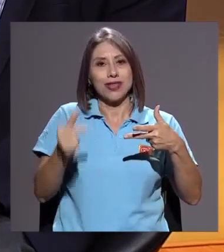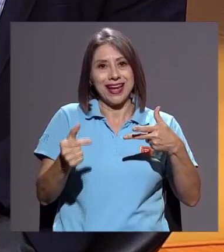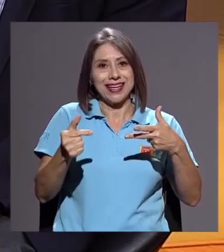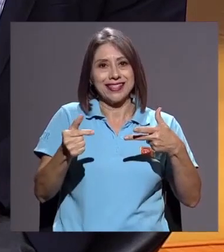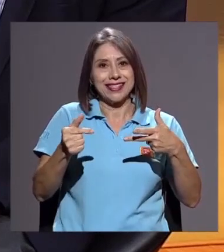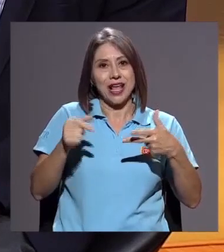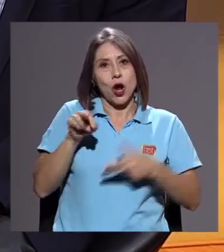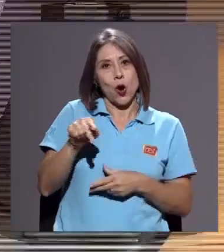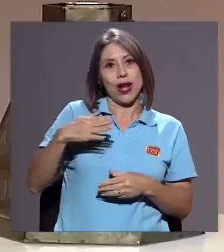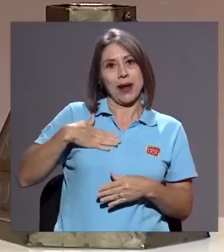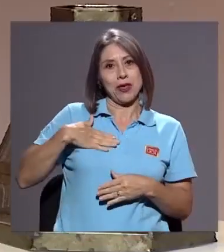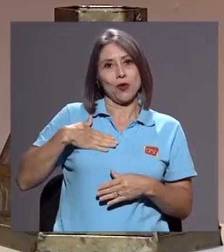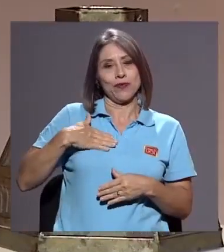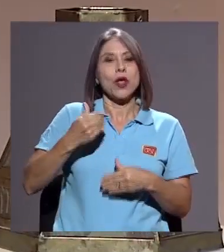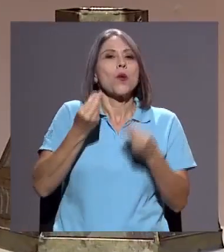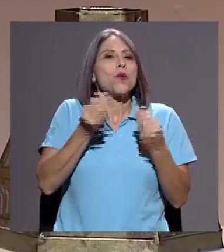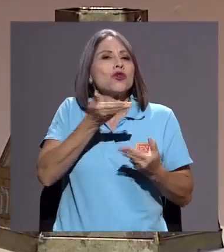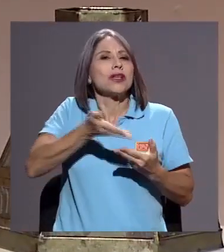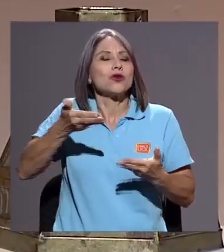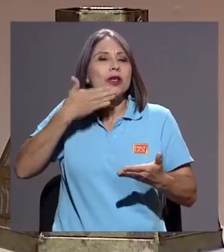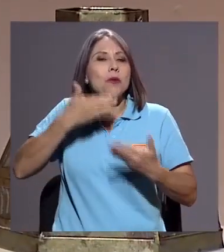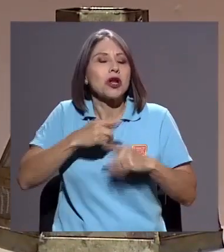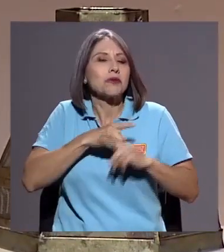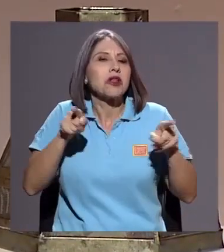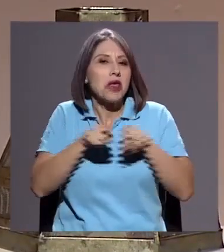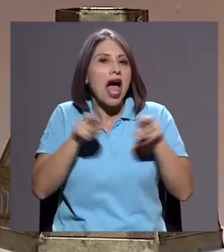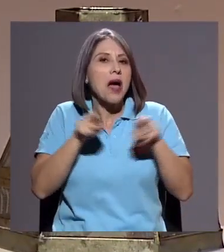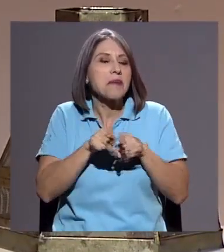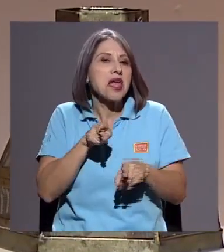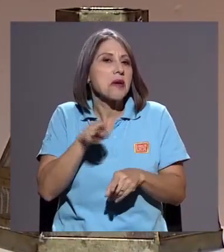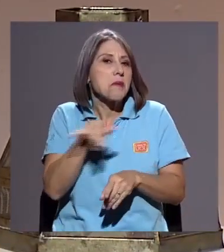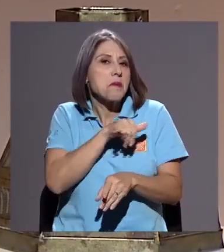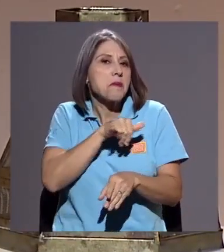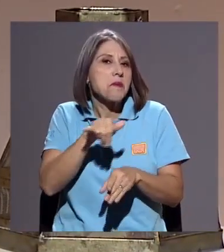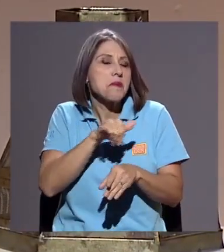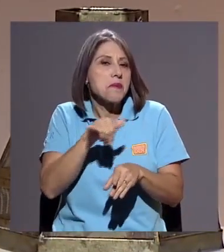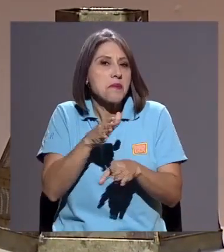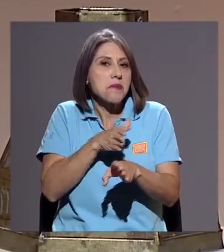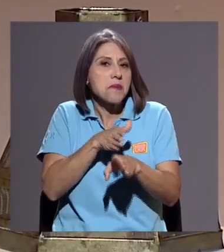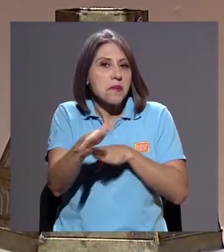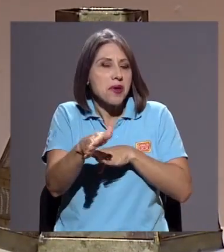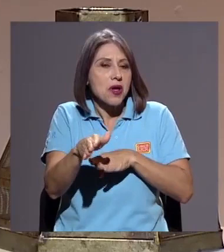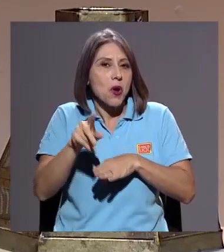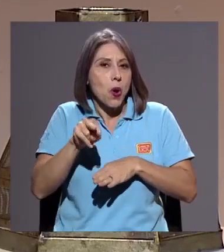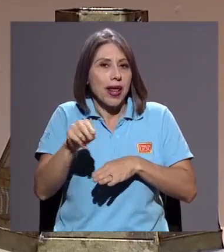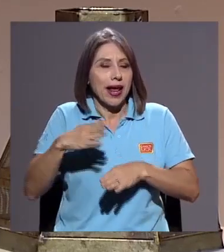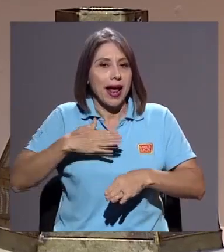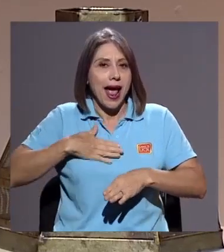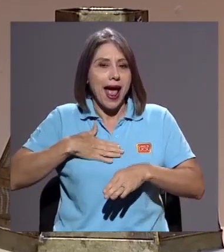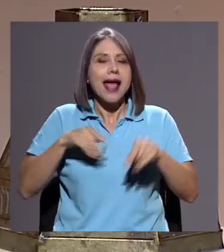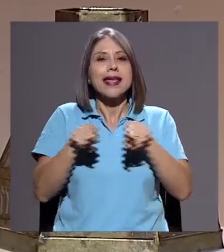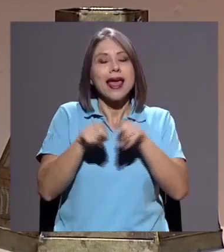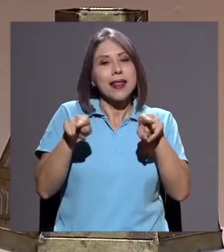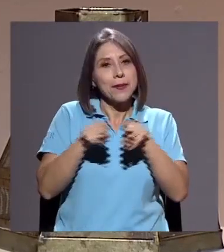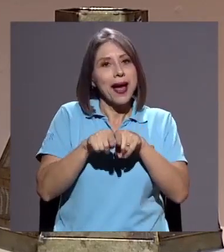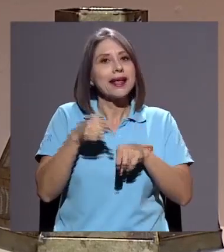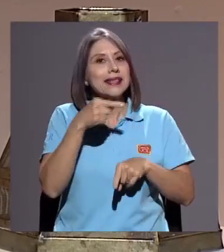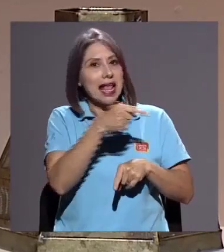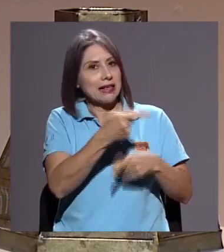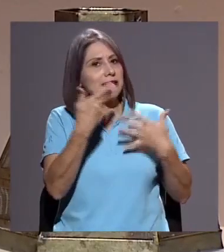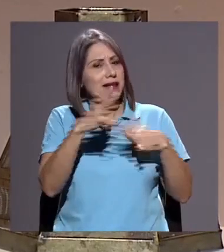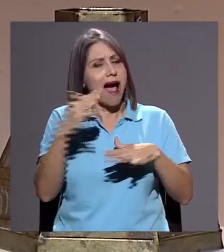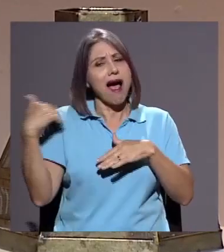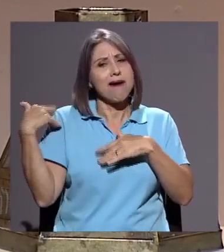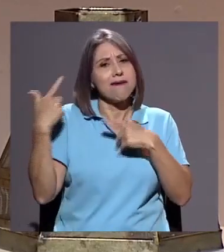virtudes, pero es colega mío y además me ha acompañado y